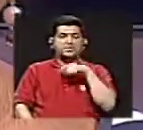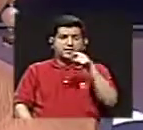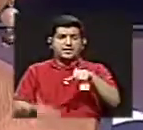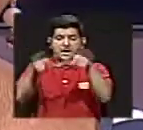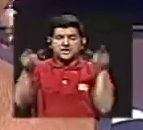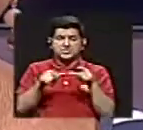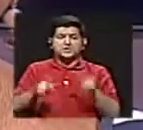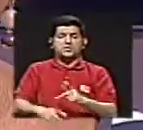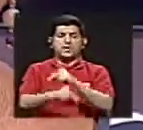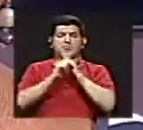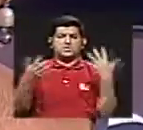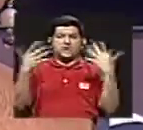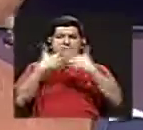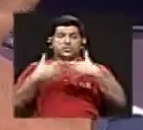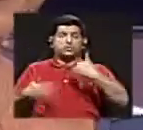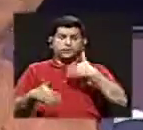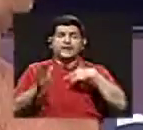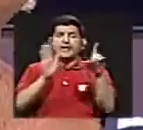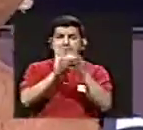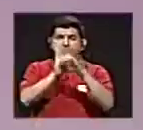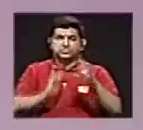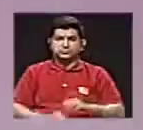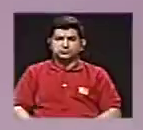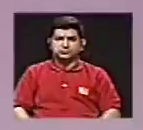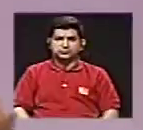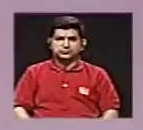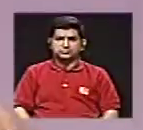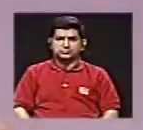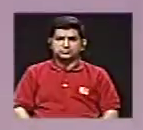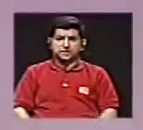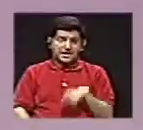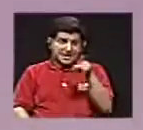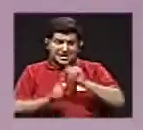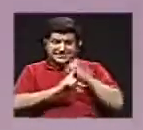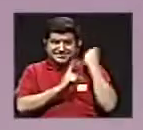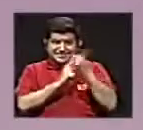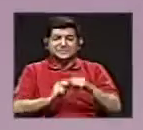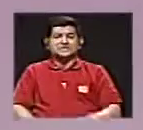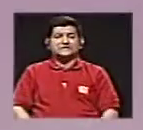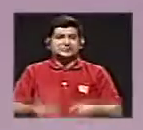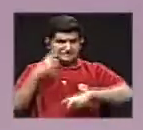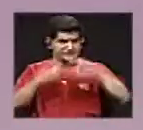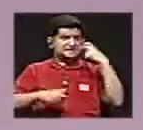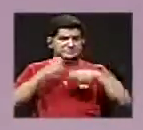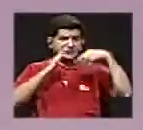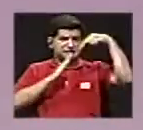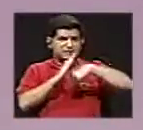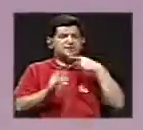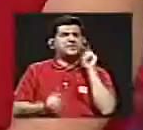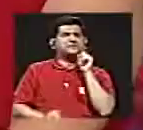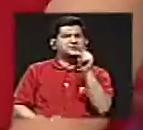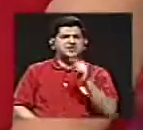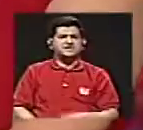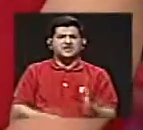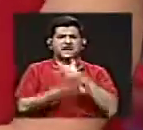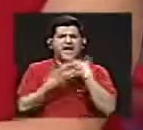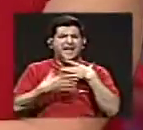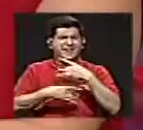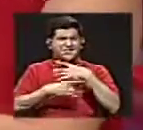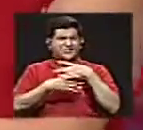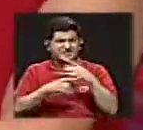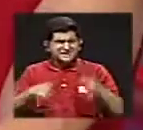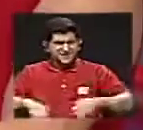refugio mixto, que ellos tienen sus derechos. O sea, se ha dado, eso es lo grave, ¿verdad? Pero ustedes mencionan que hay ciertos intereses, es